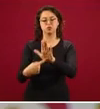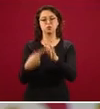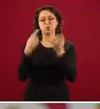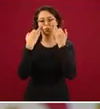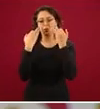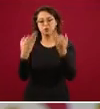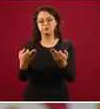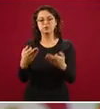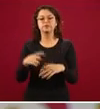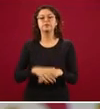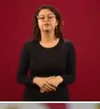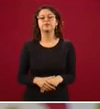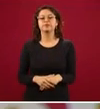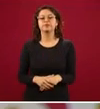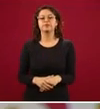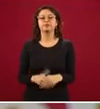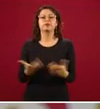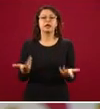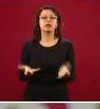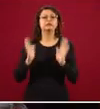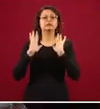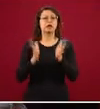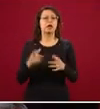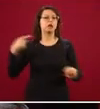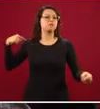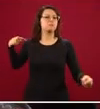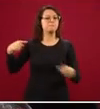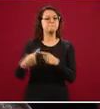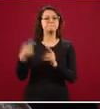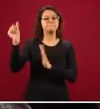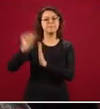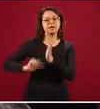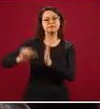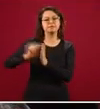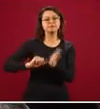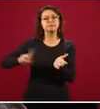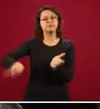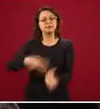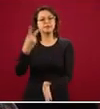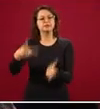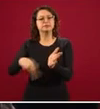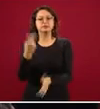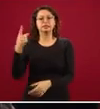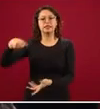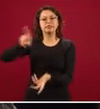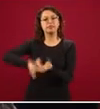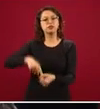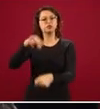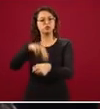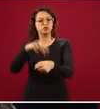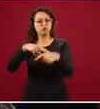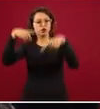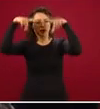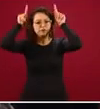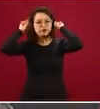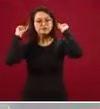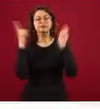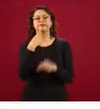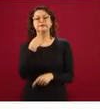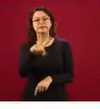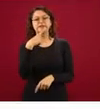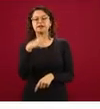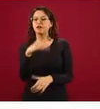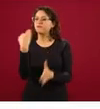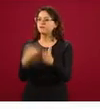Teníamos antecedentes a lo largo de varios meses de quejas por parte del personal médico y de enfermería por falta de